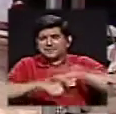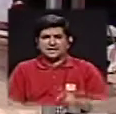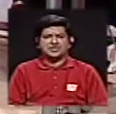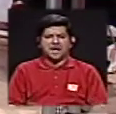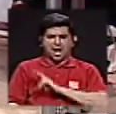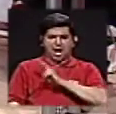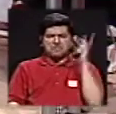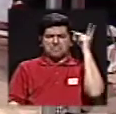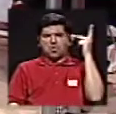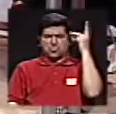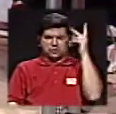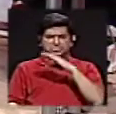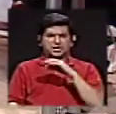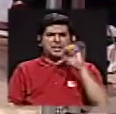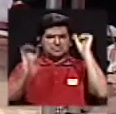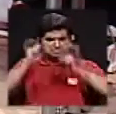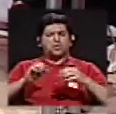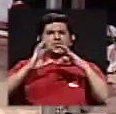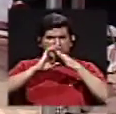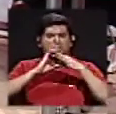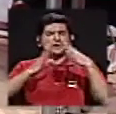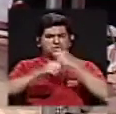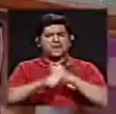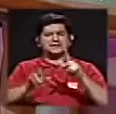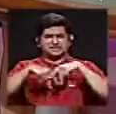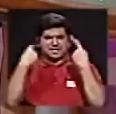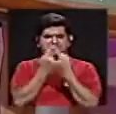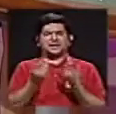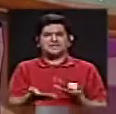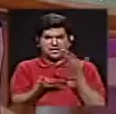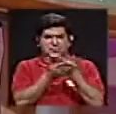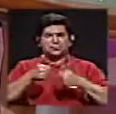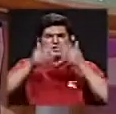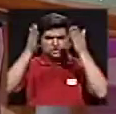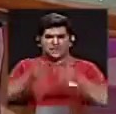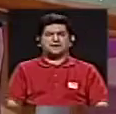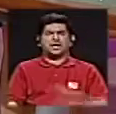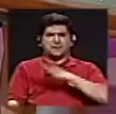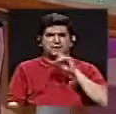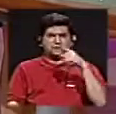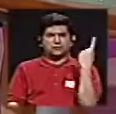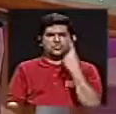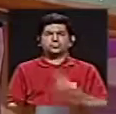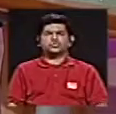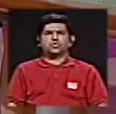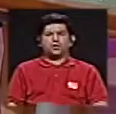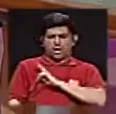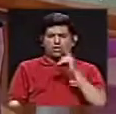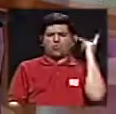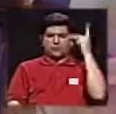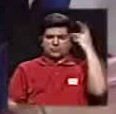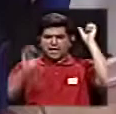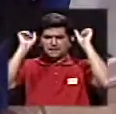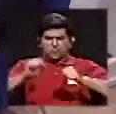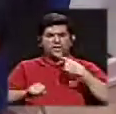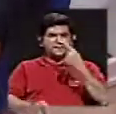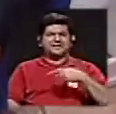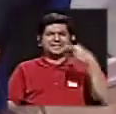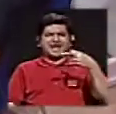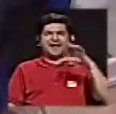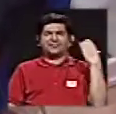hubiera voluntad política aún se puede hacer la coalición que los partidos lleven propuestas candidatos en favor de uno solo con voluntad política aún se puede dice gerardo